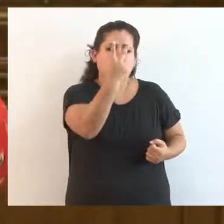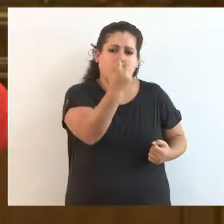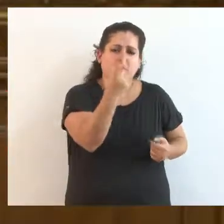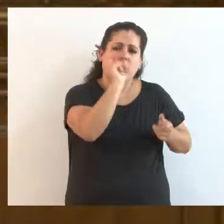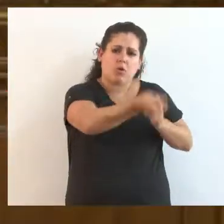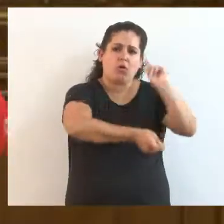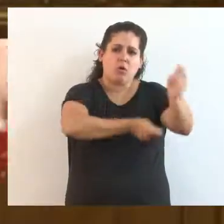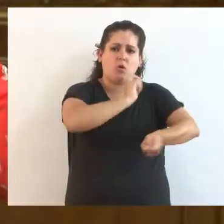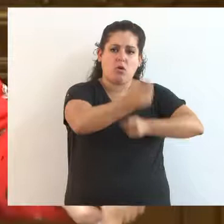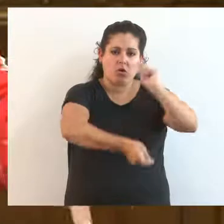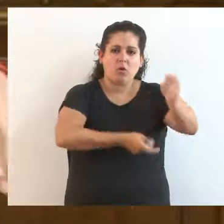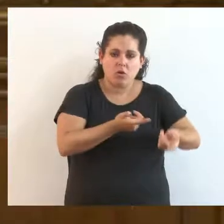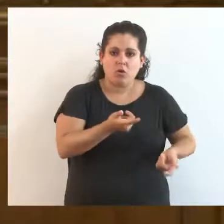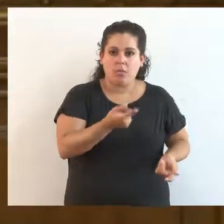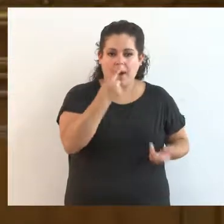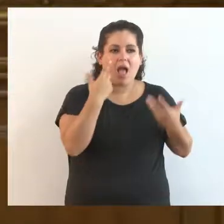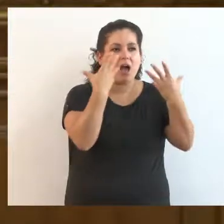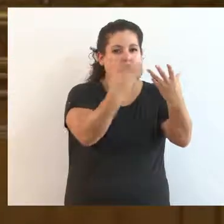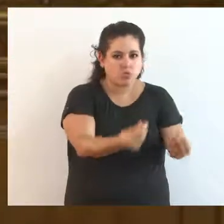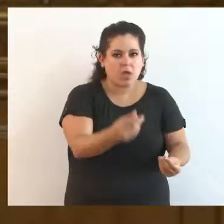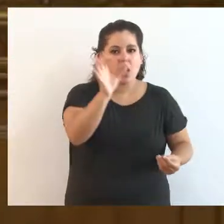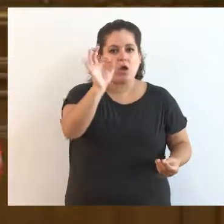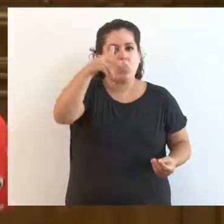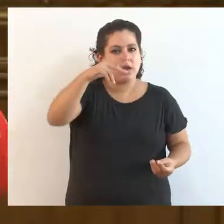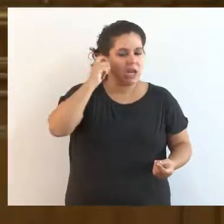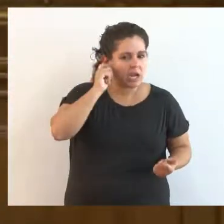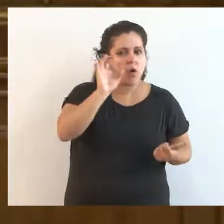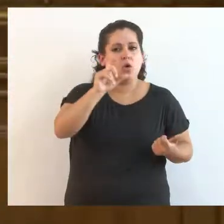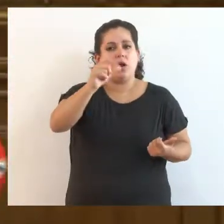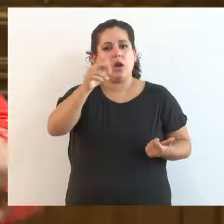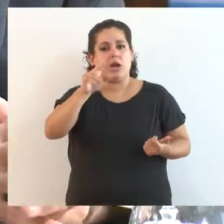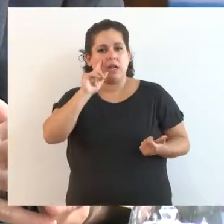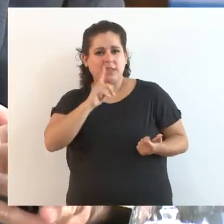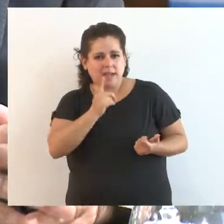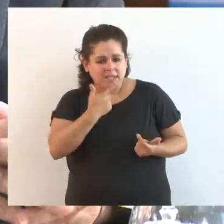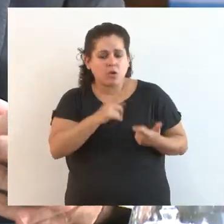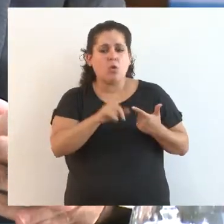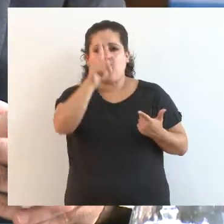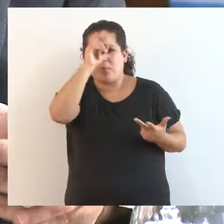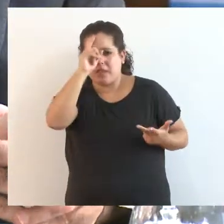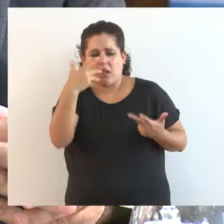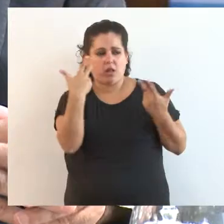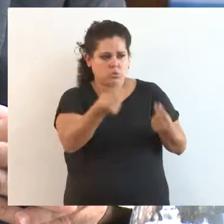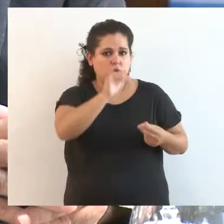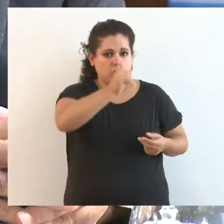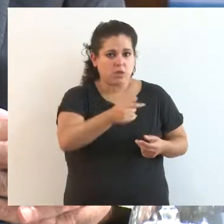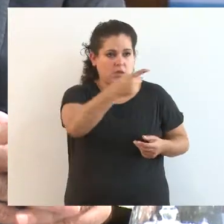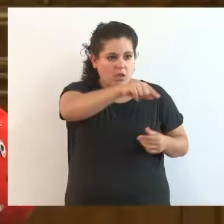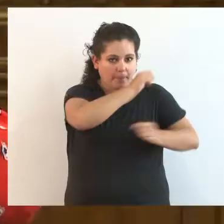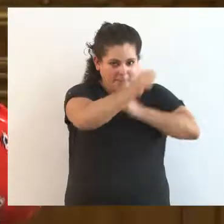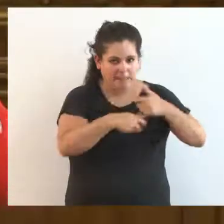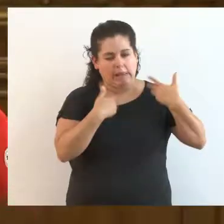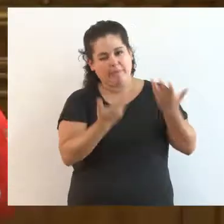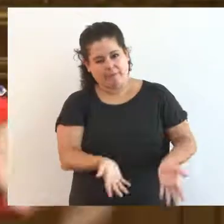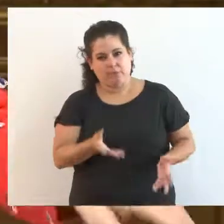un pesito, 2 pesitos o lo que sea para donar, para ayudar a esta ONG, a Cáritas o a la institución o al hospital. Digo,